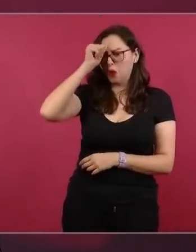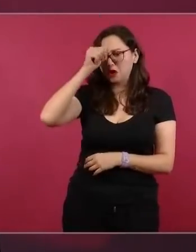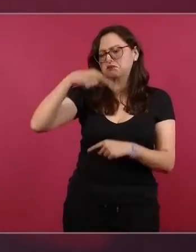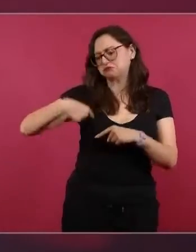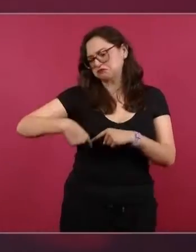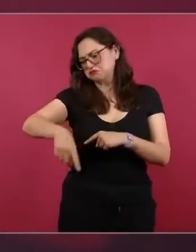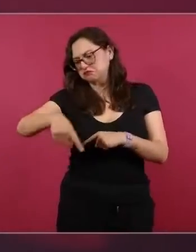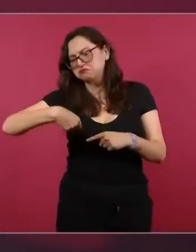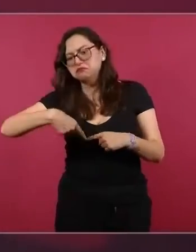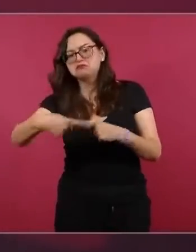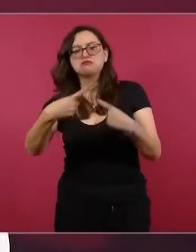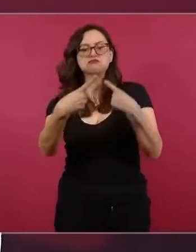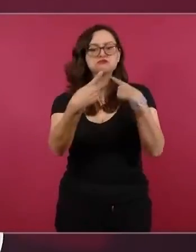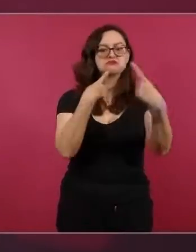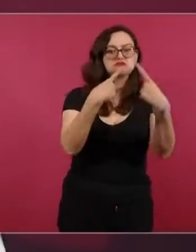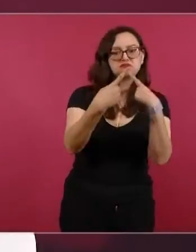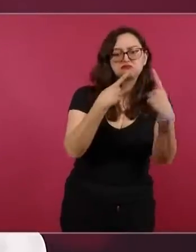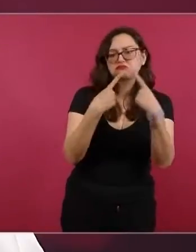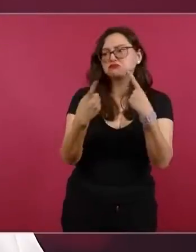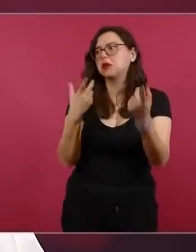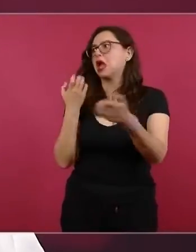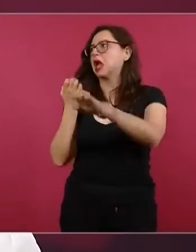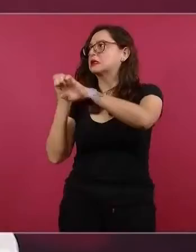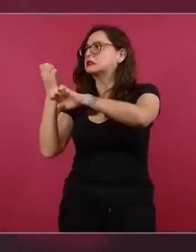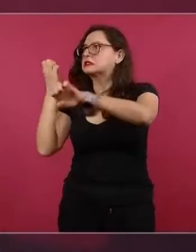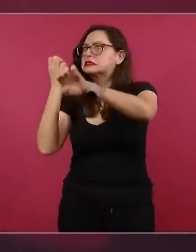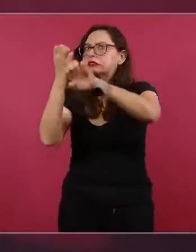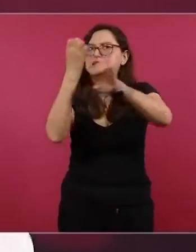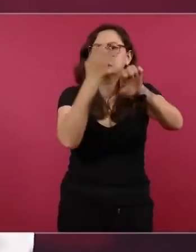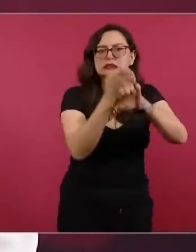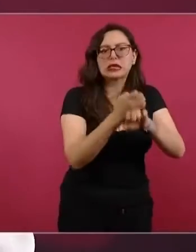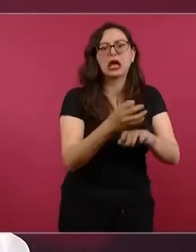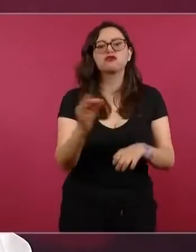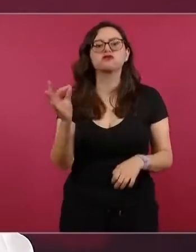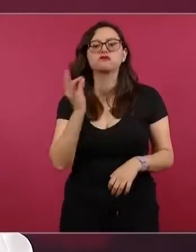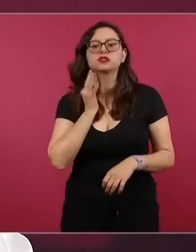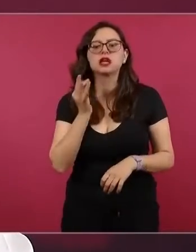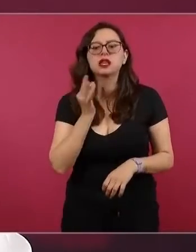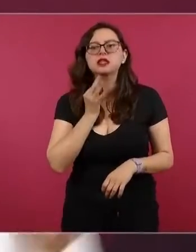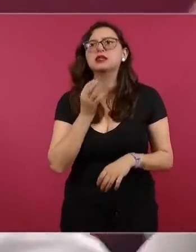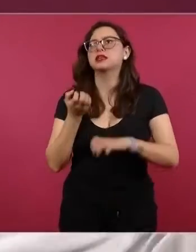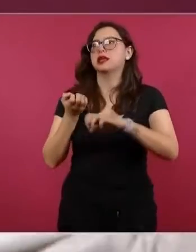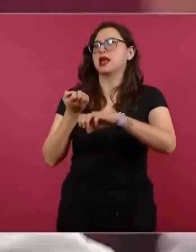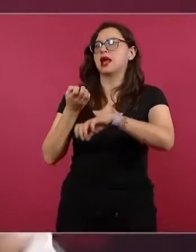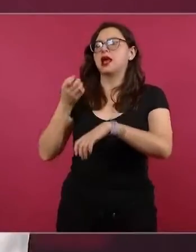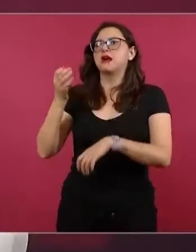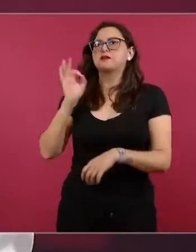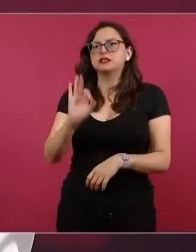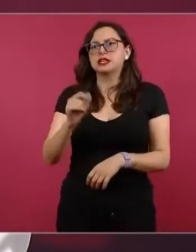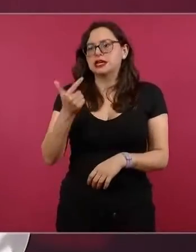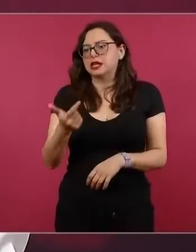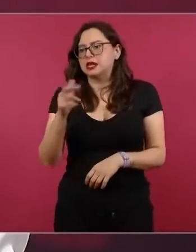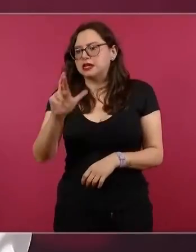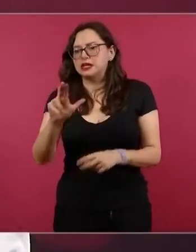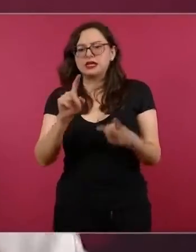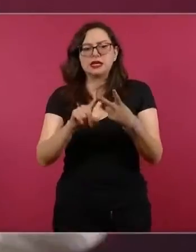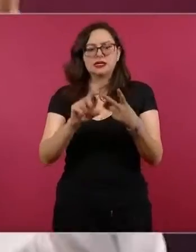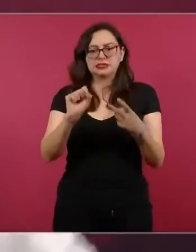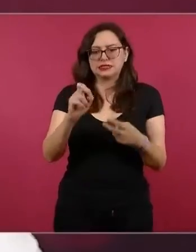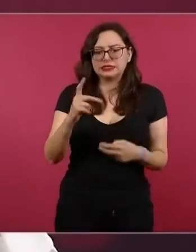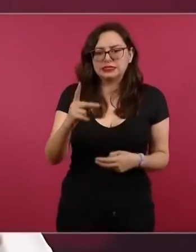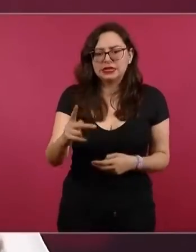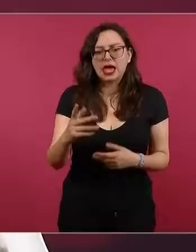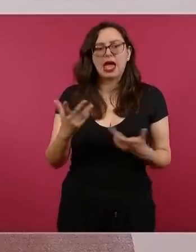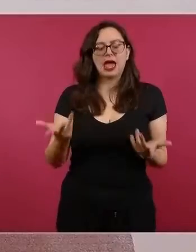que pudiesen tener todas las fiscalías de los estados, la Fiscalía General de la República, la Secretaría de Educación Pública,